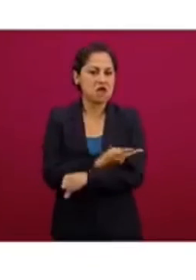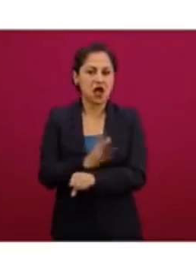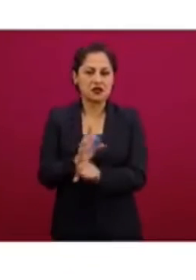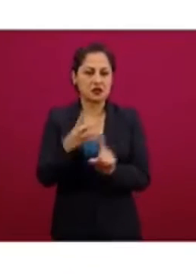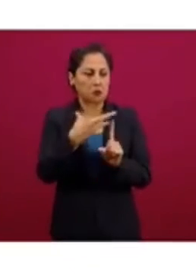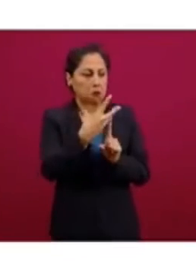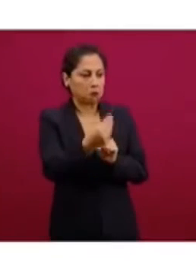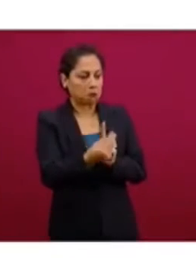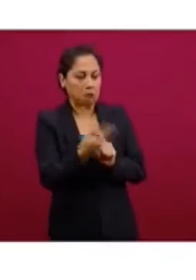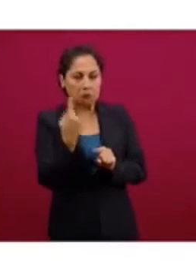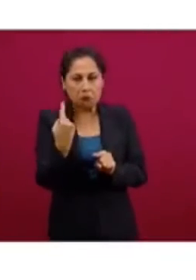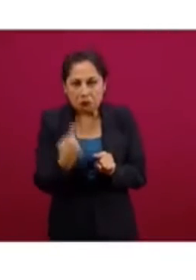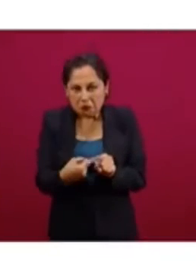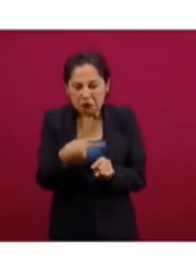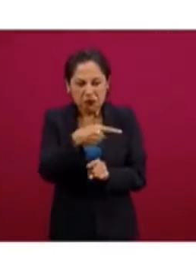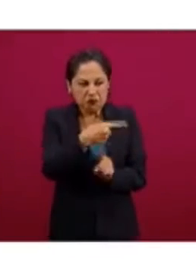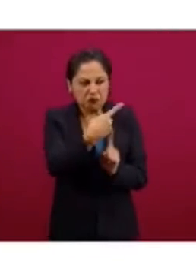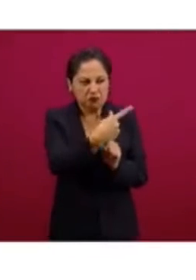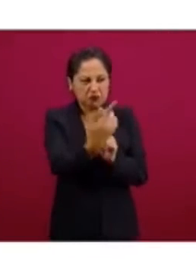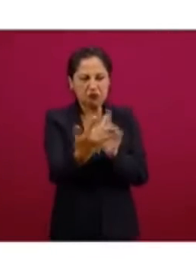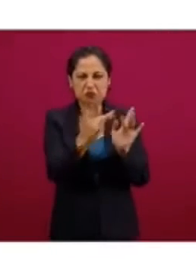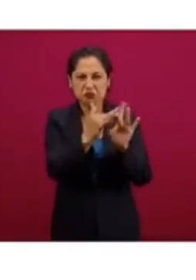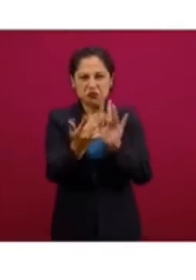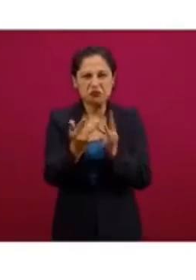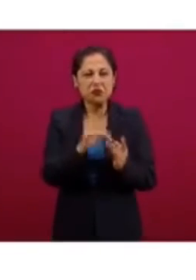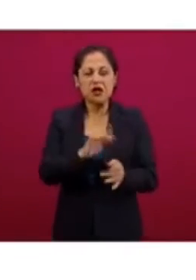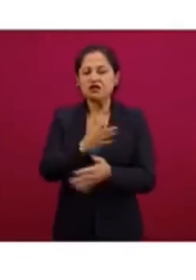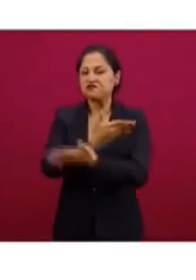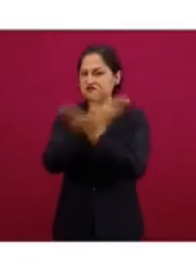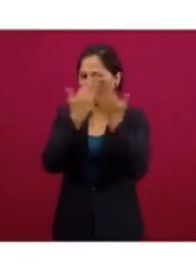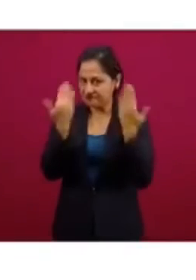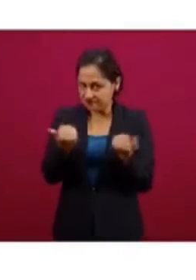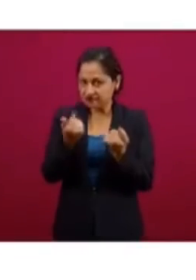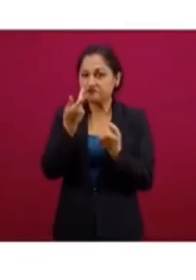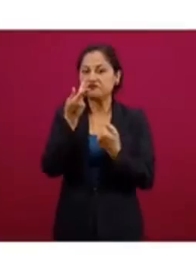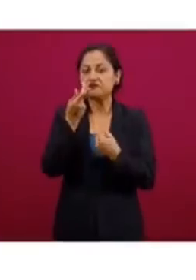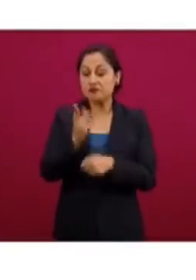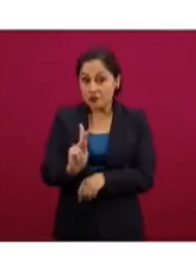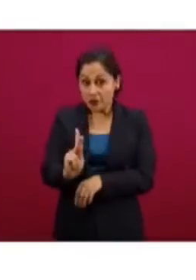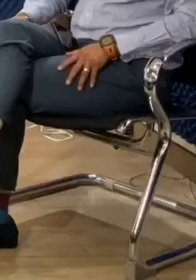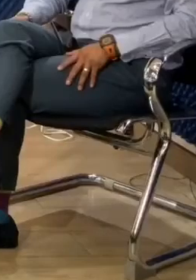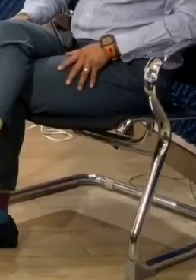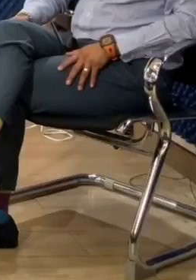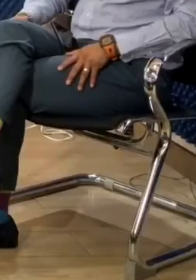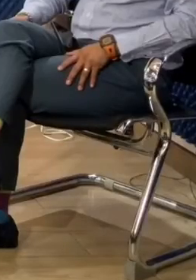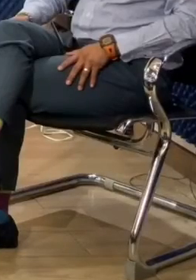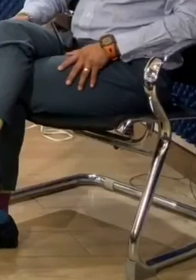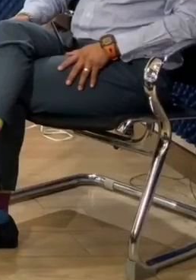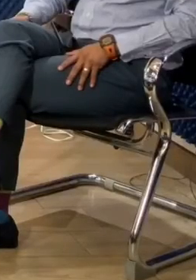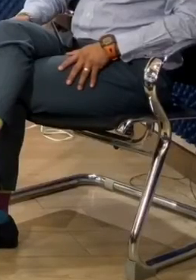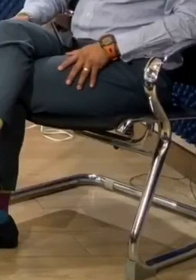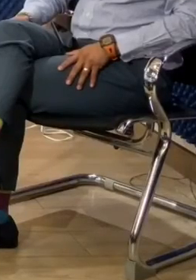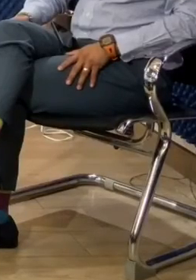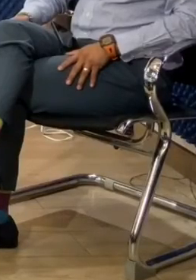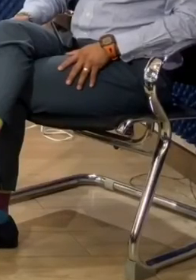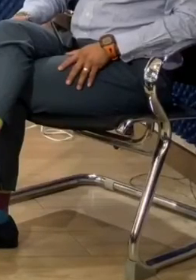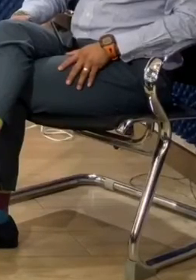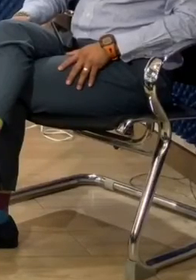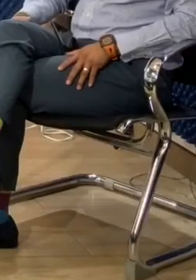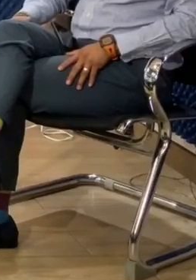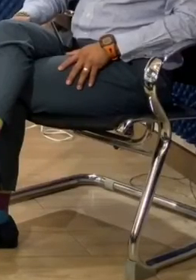y la esperanza. Si el ser humano los adopta como suyos, como verdades,